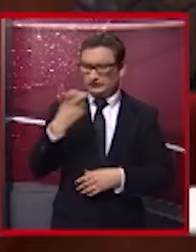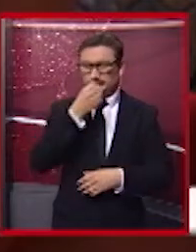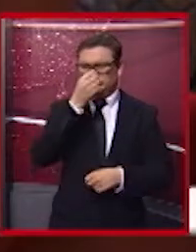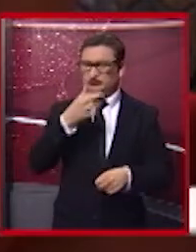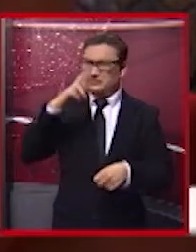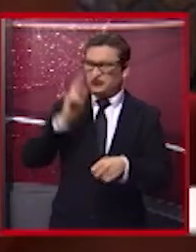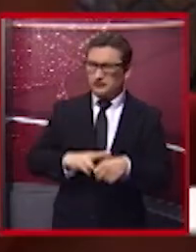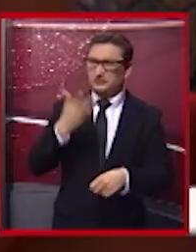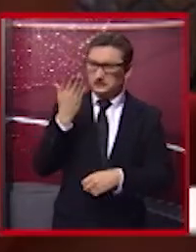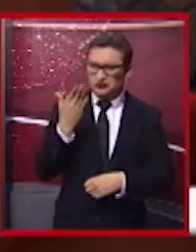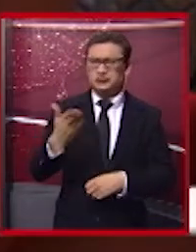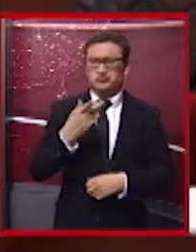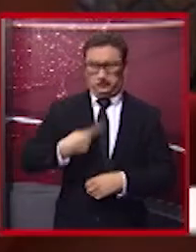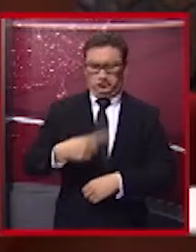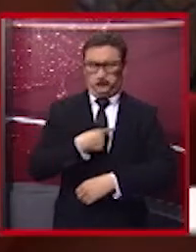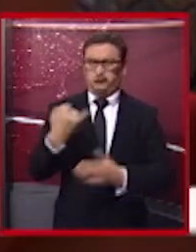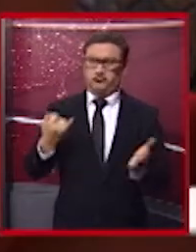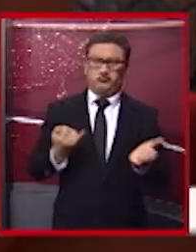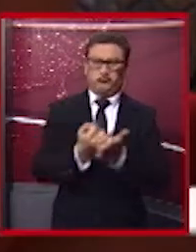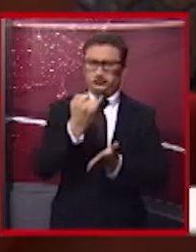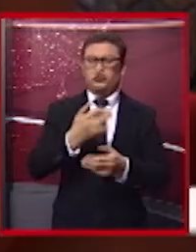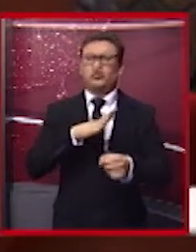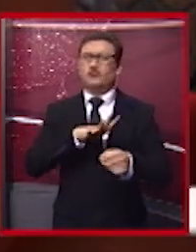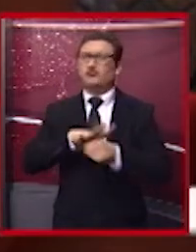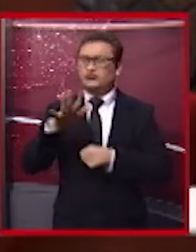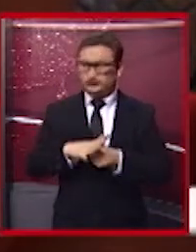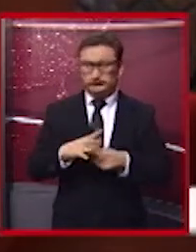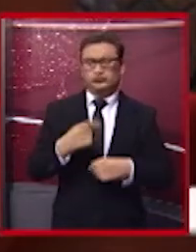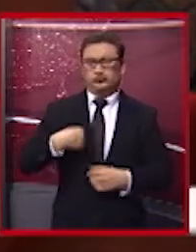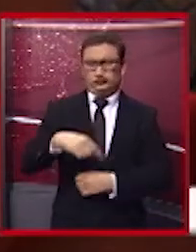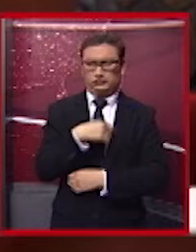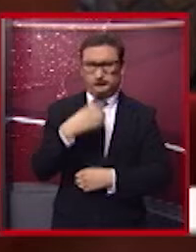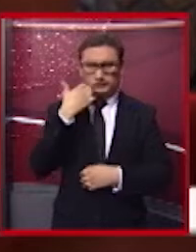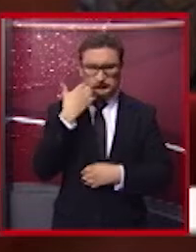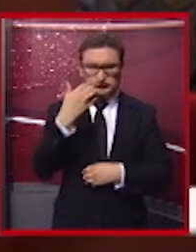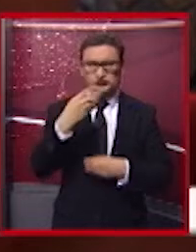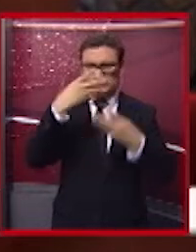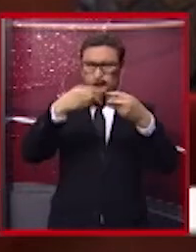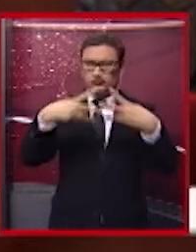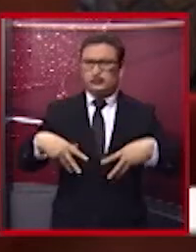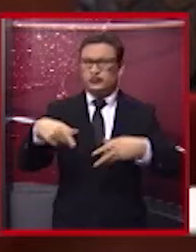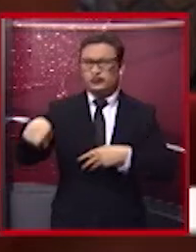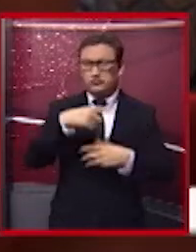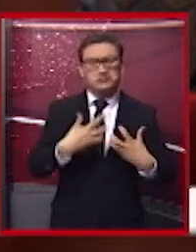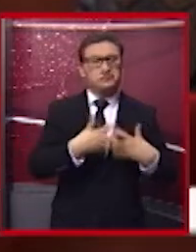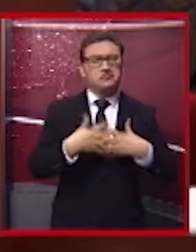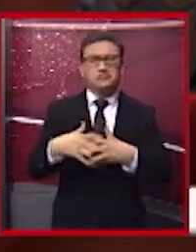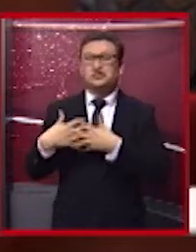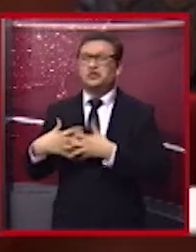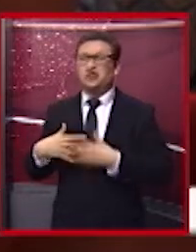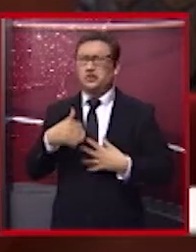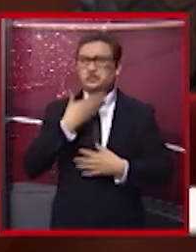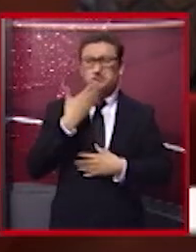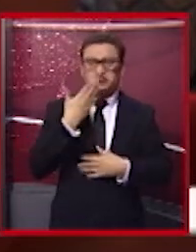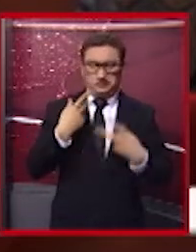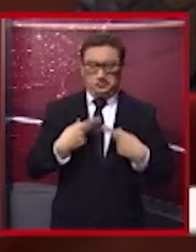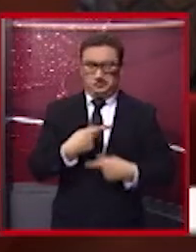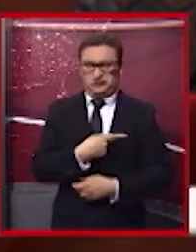secretario, por un modelo que en realidad es una gran fábrica de pobres.